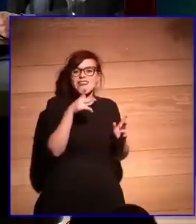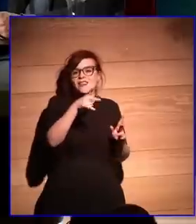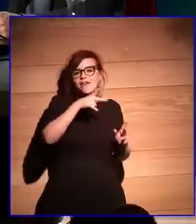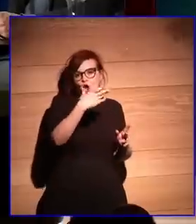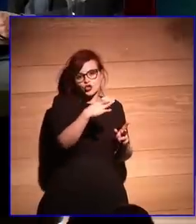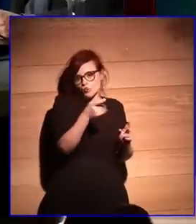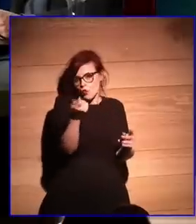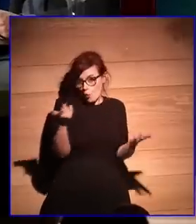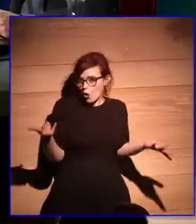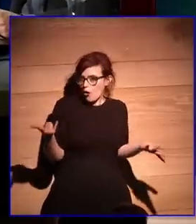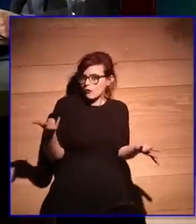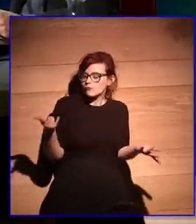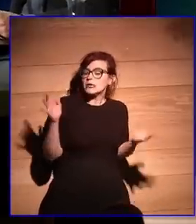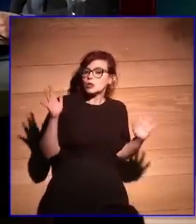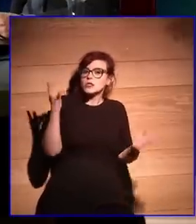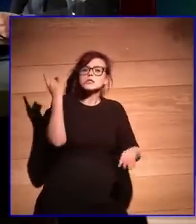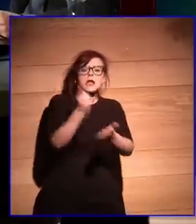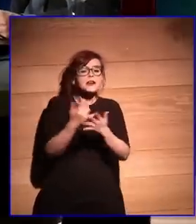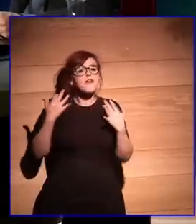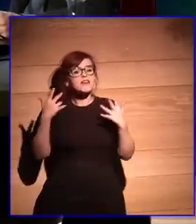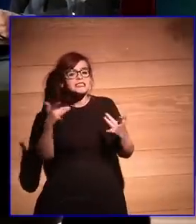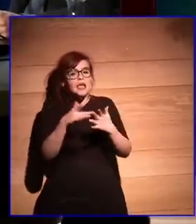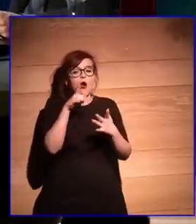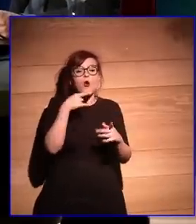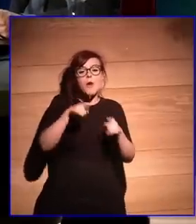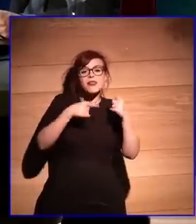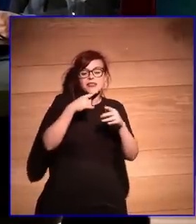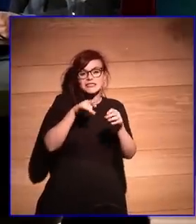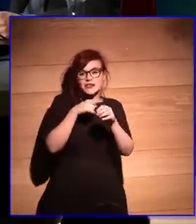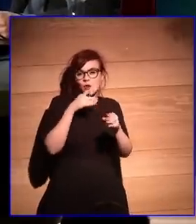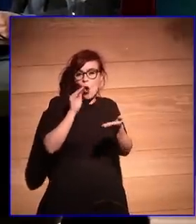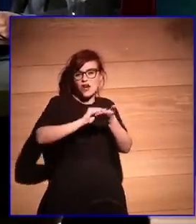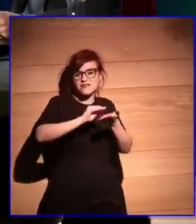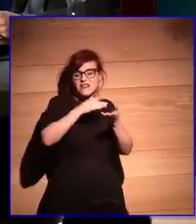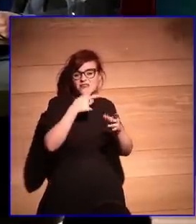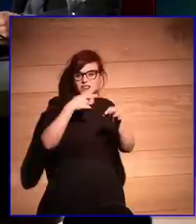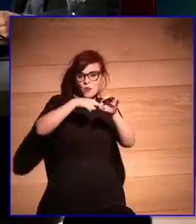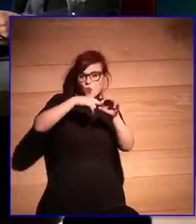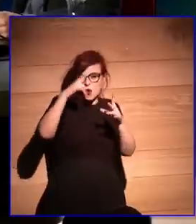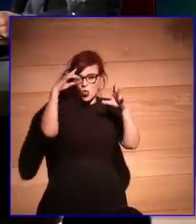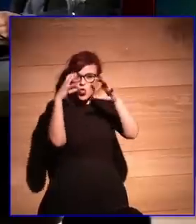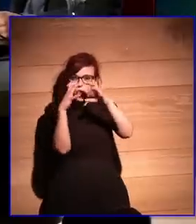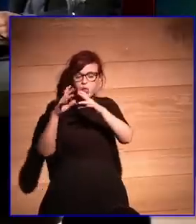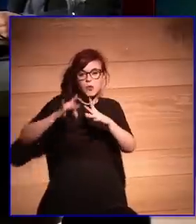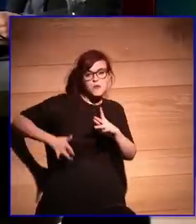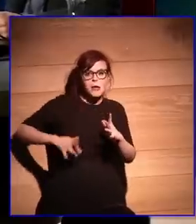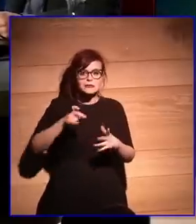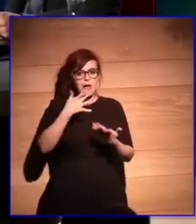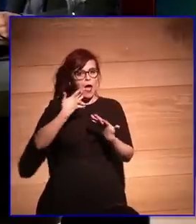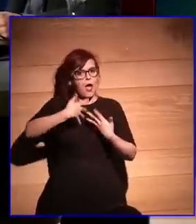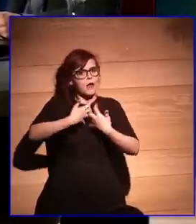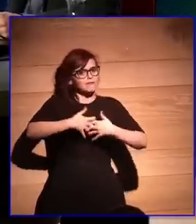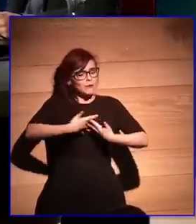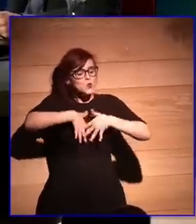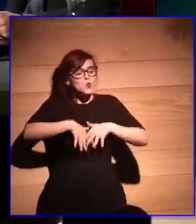hidratos. Entonces, sea carne fresca o sea sesos, que al final es grasa, todo eso se metaboliza bien. Sí. El peligro